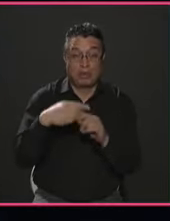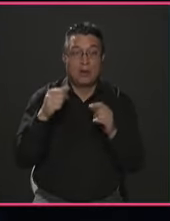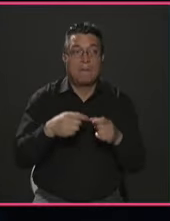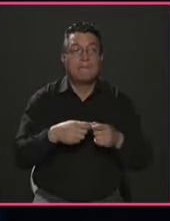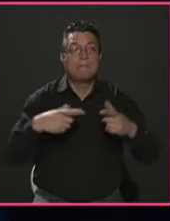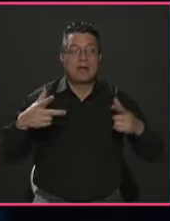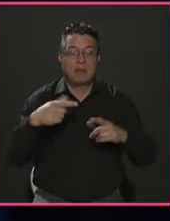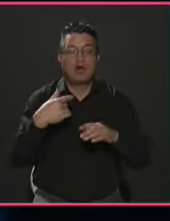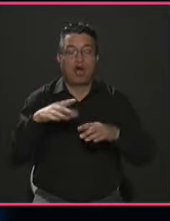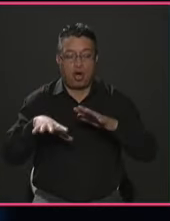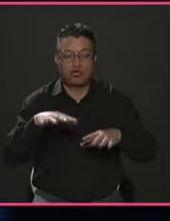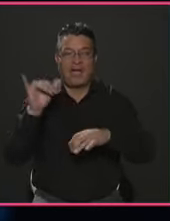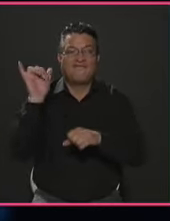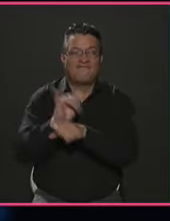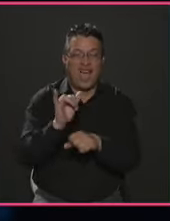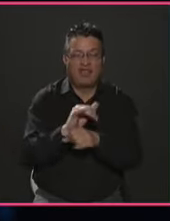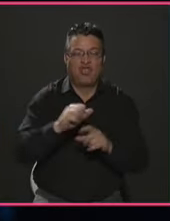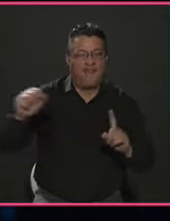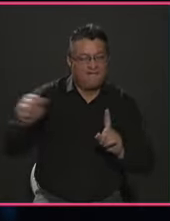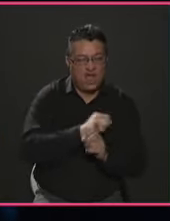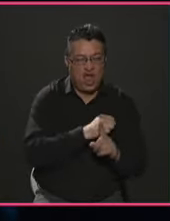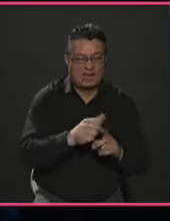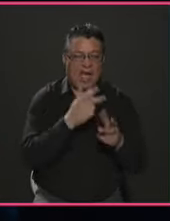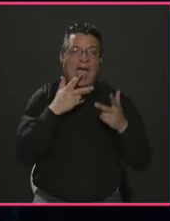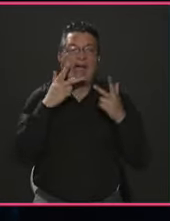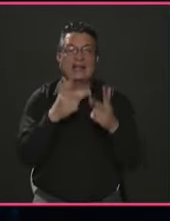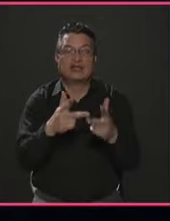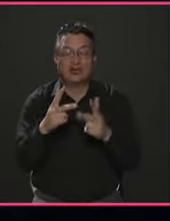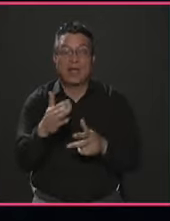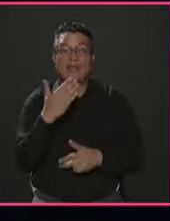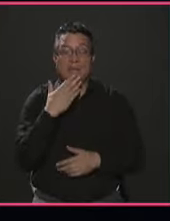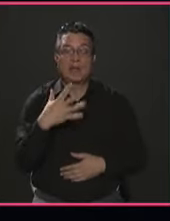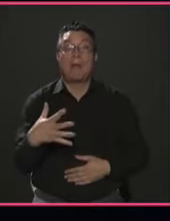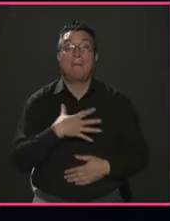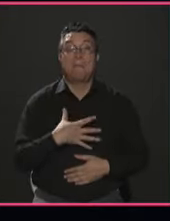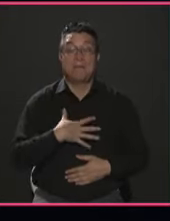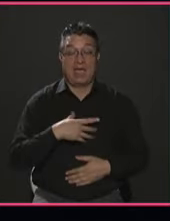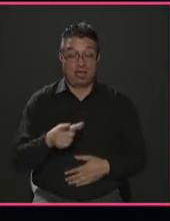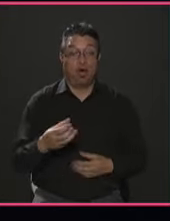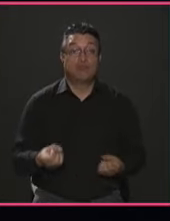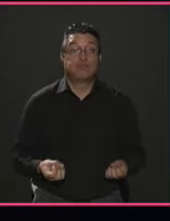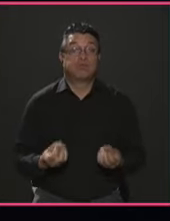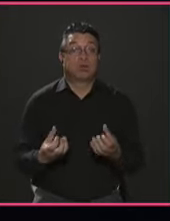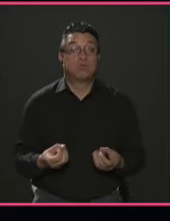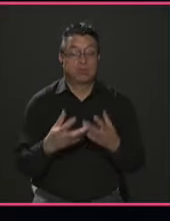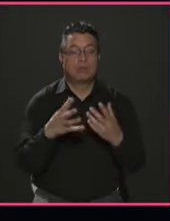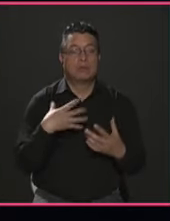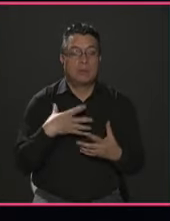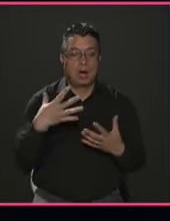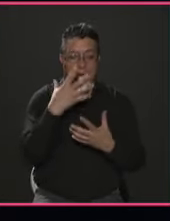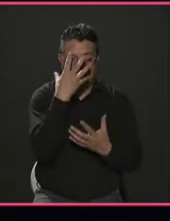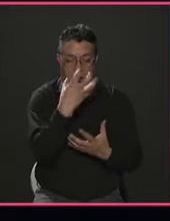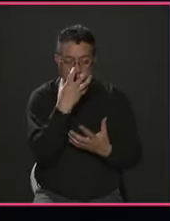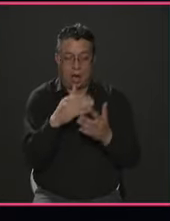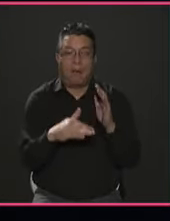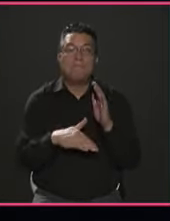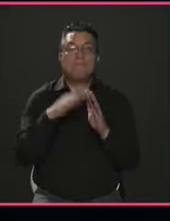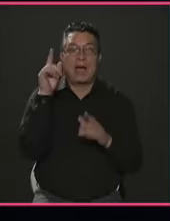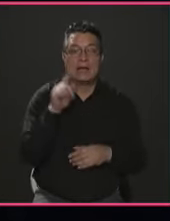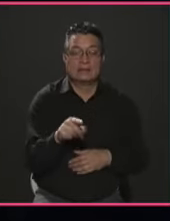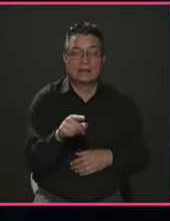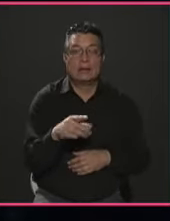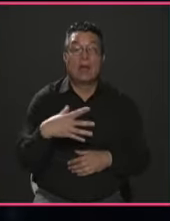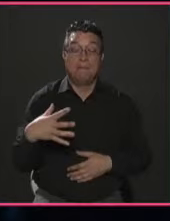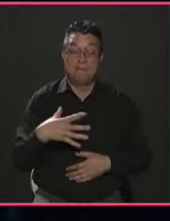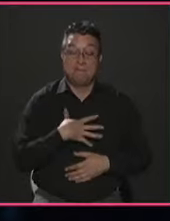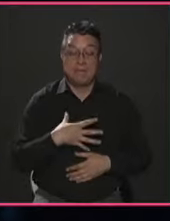contenidos falsos violentos agresivos y sobre todo el miedo porque es el más potente capturador de la atención Pero el miedo es un